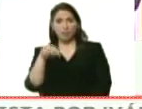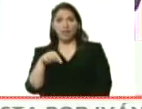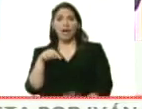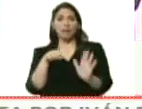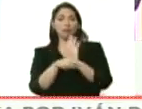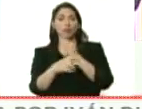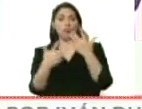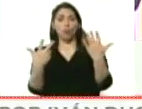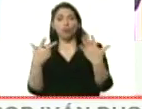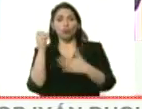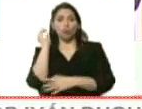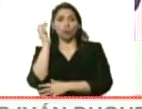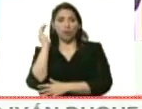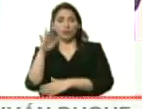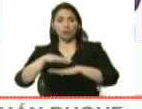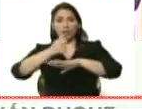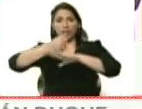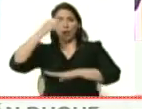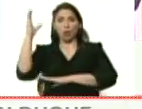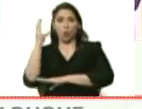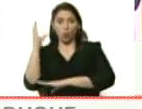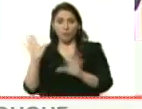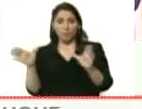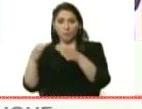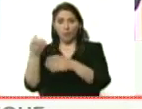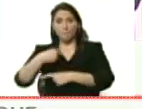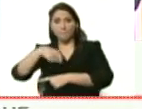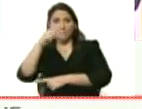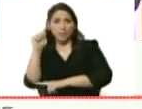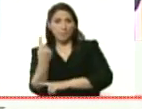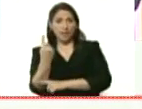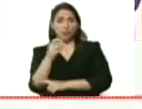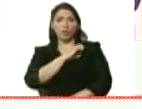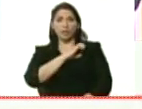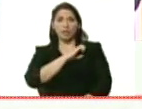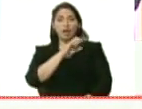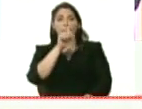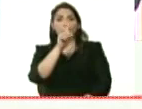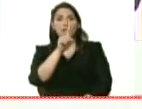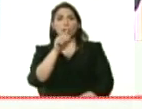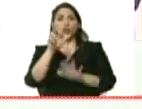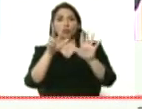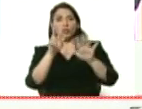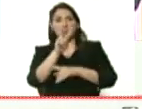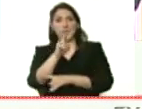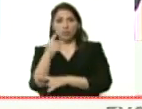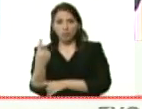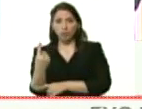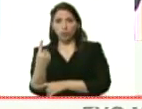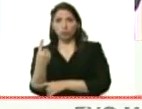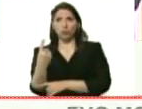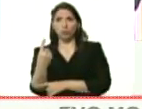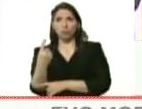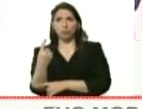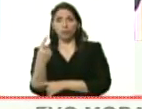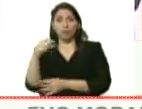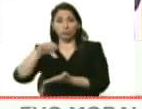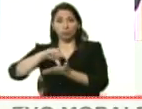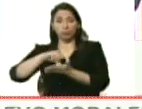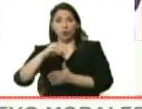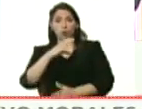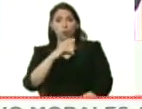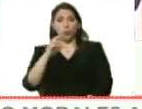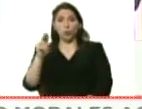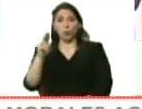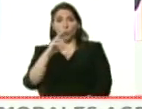Congreso General de Colombia se reunirá el 1 de enero de 1821 en la Villa del Rosario de Cúcuta, que por